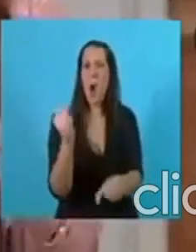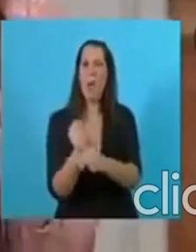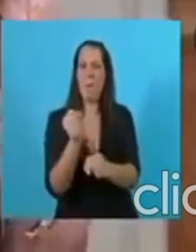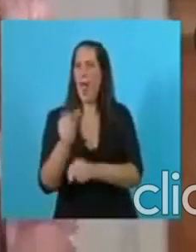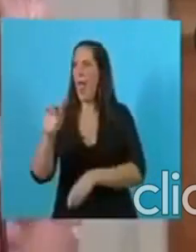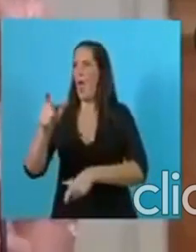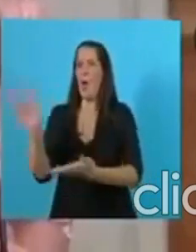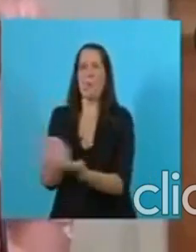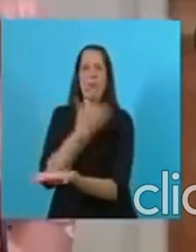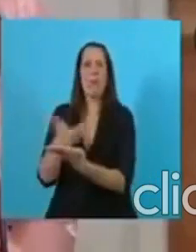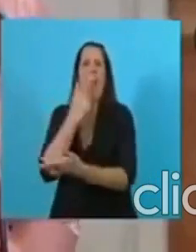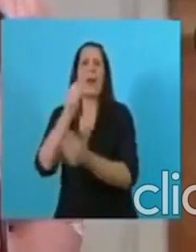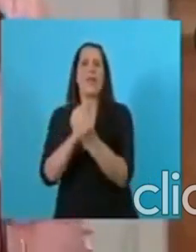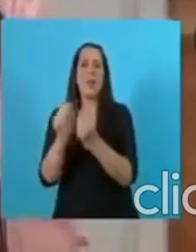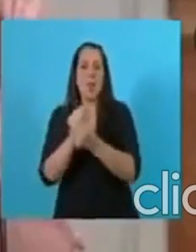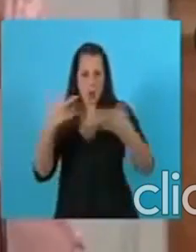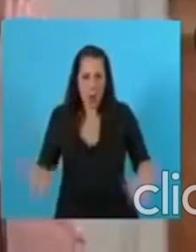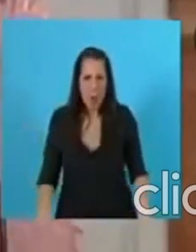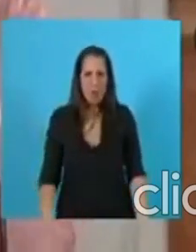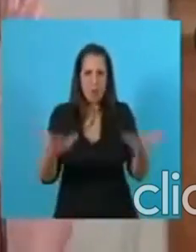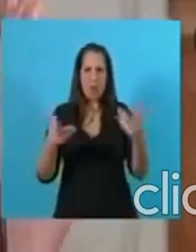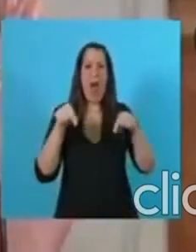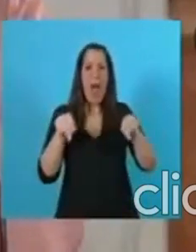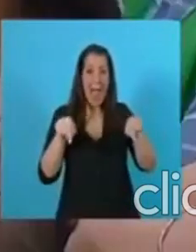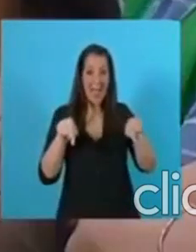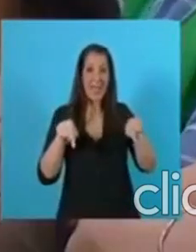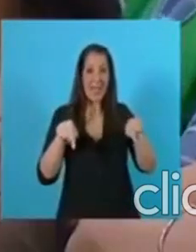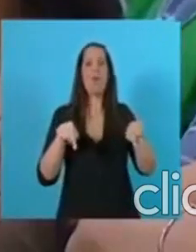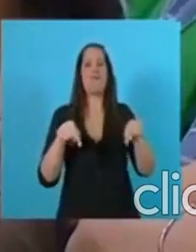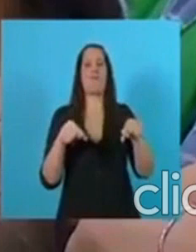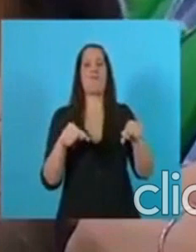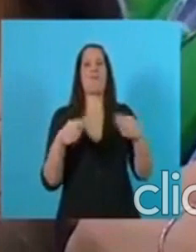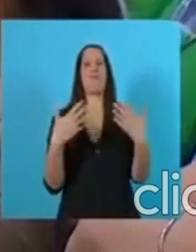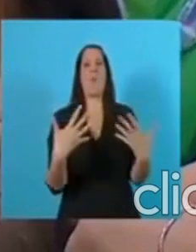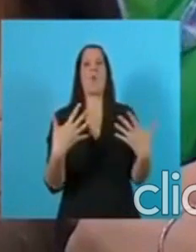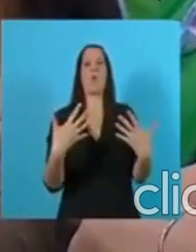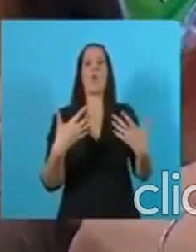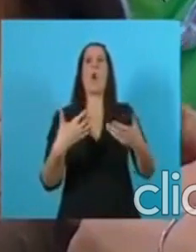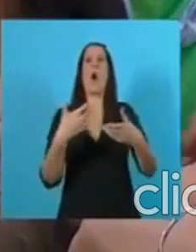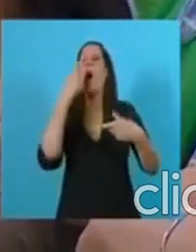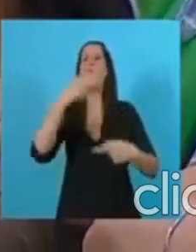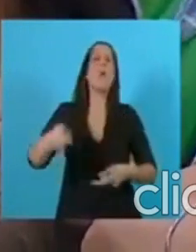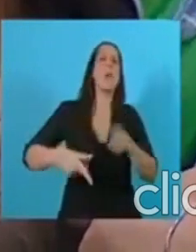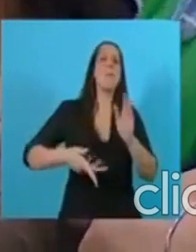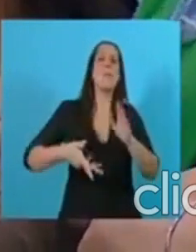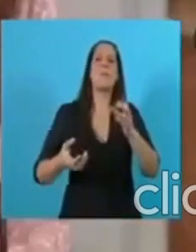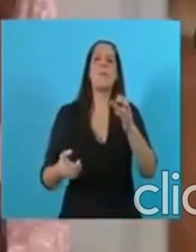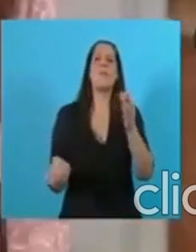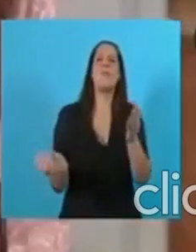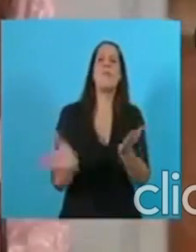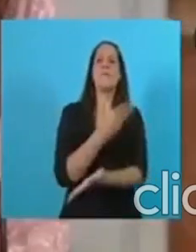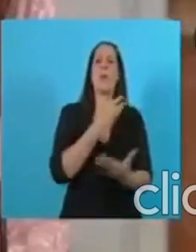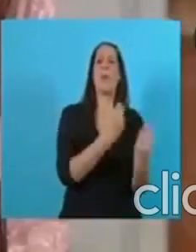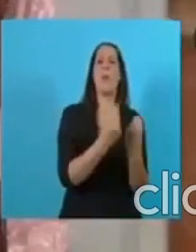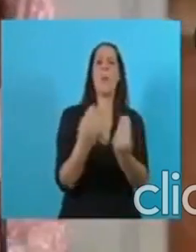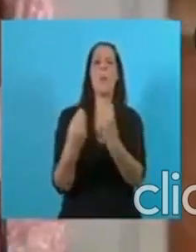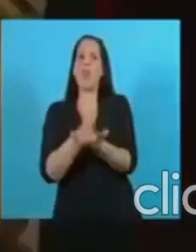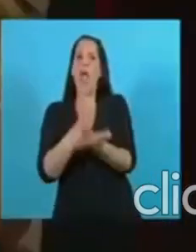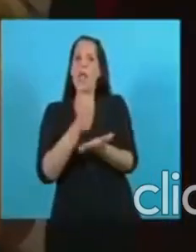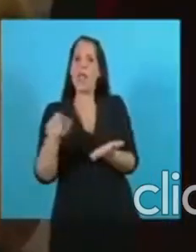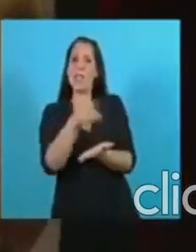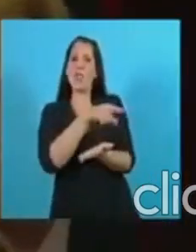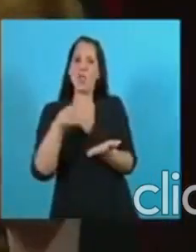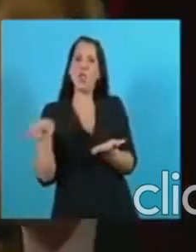fueron los que nos permitieron generar más de 6 millones de puestos de